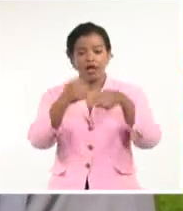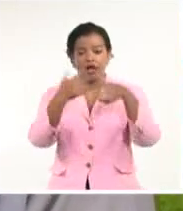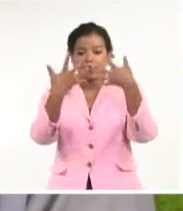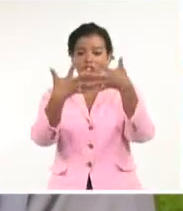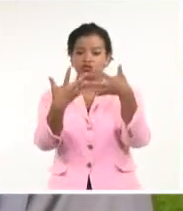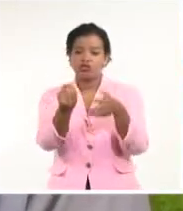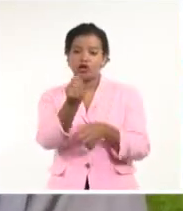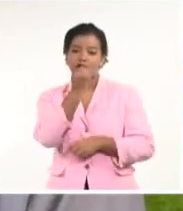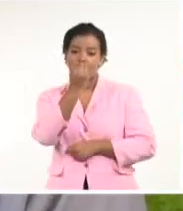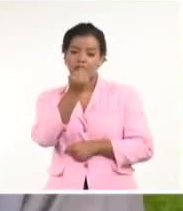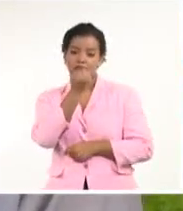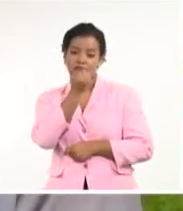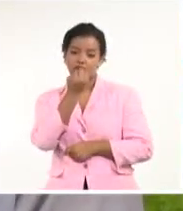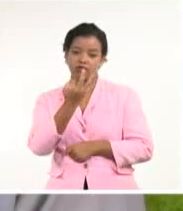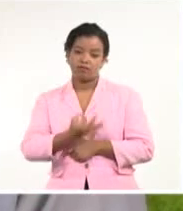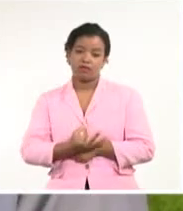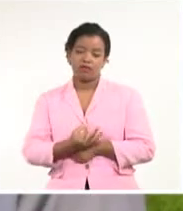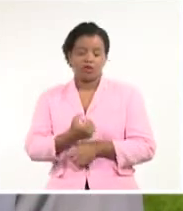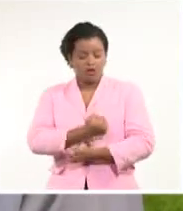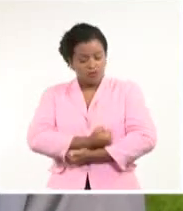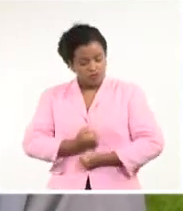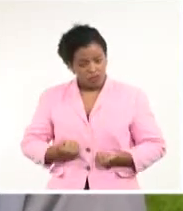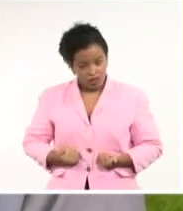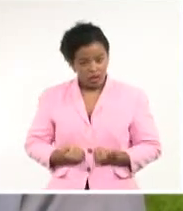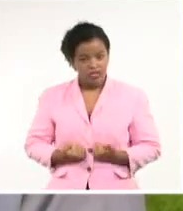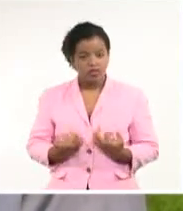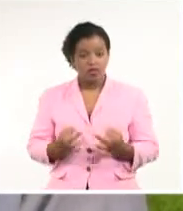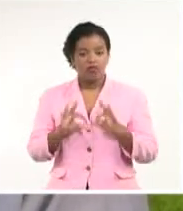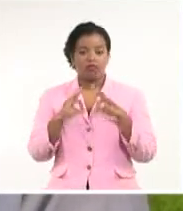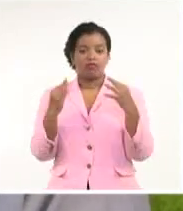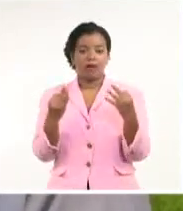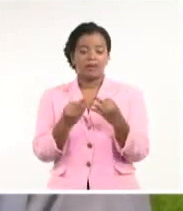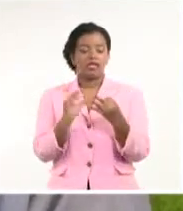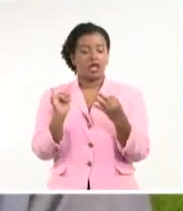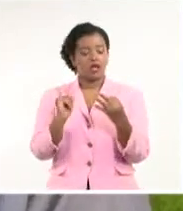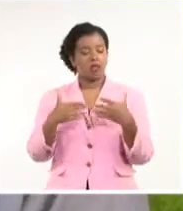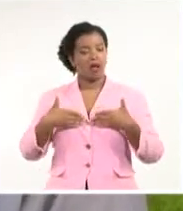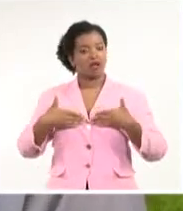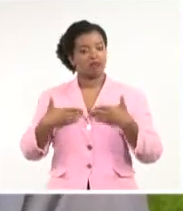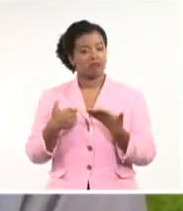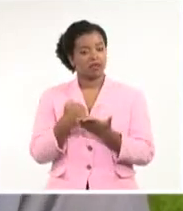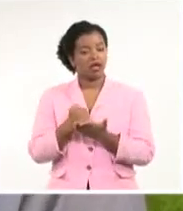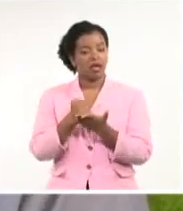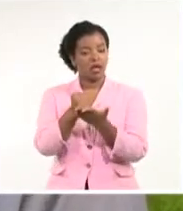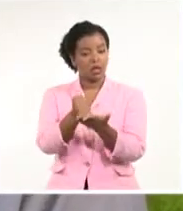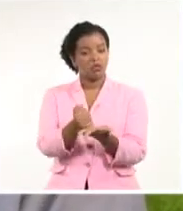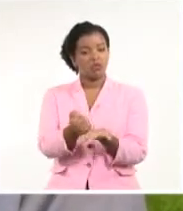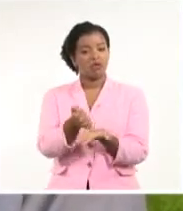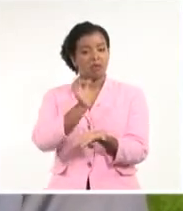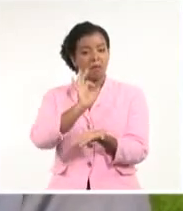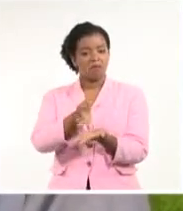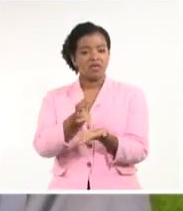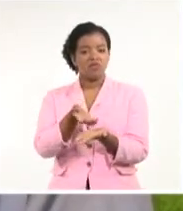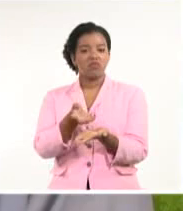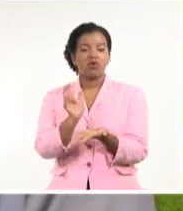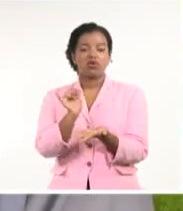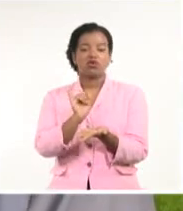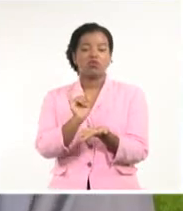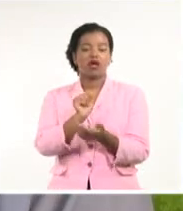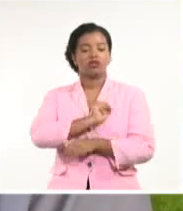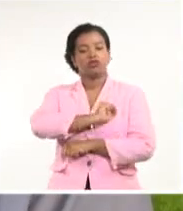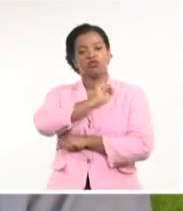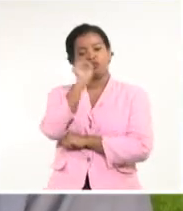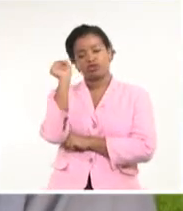alimentos a partir de su esfuerzo, de su sacrificio y que la familia como tal se incorpore en ello. Por lo tanto, eso es lo que nos daría el triunfo en